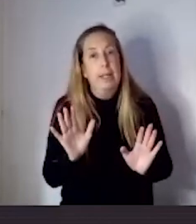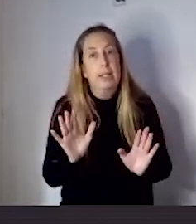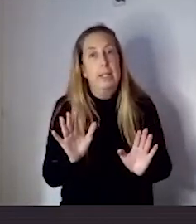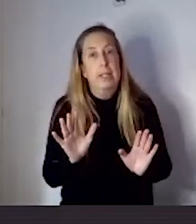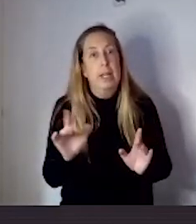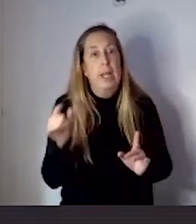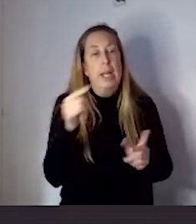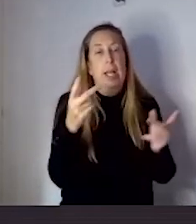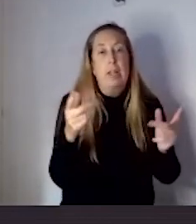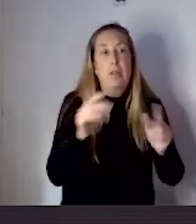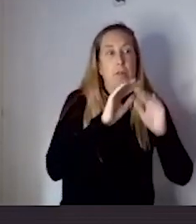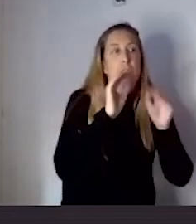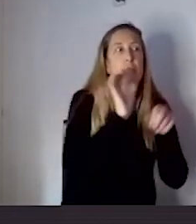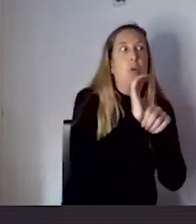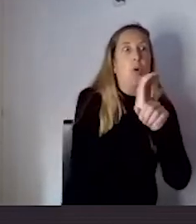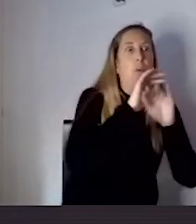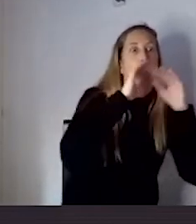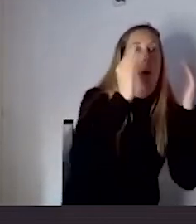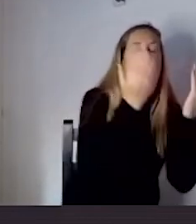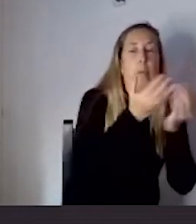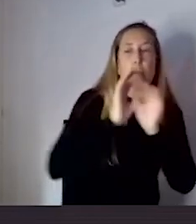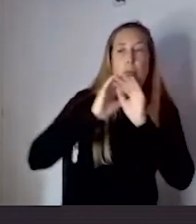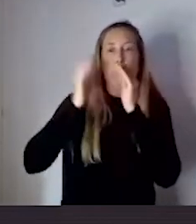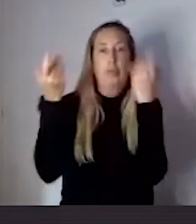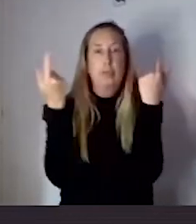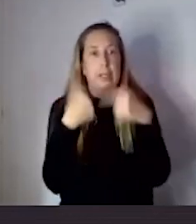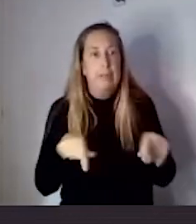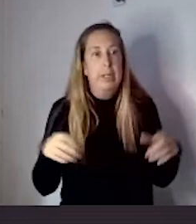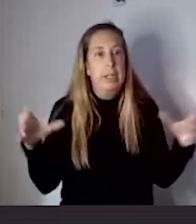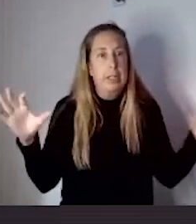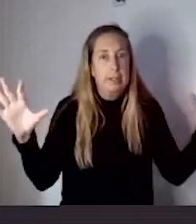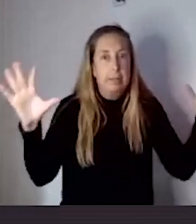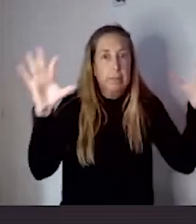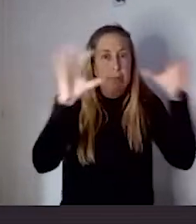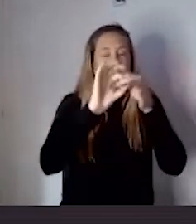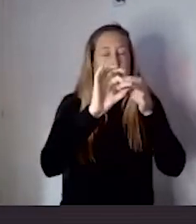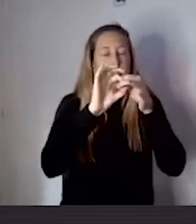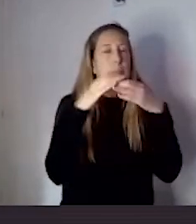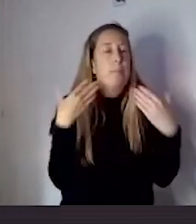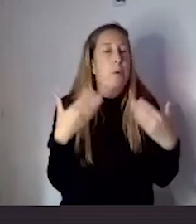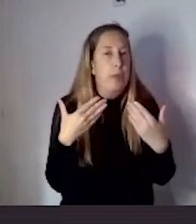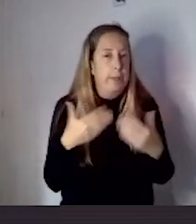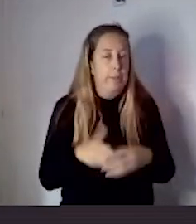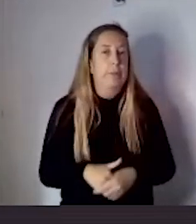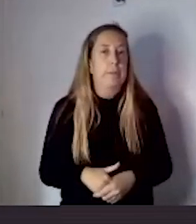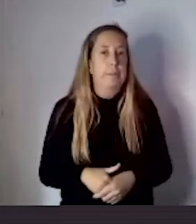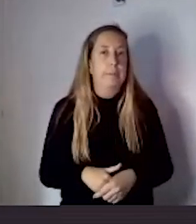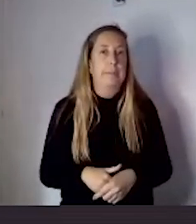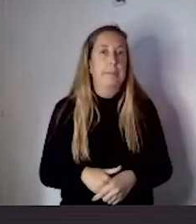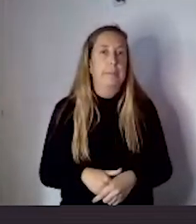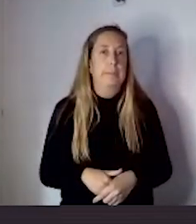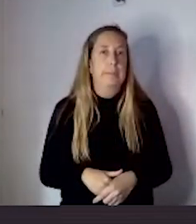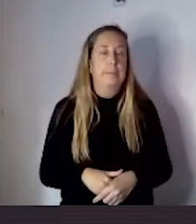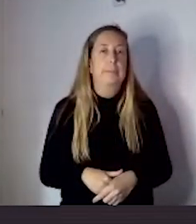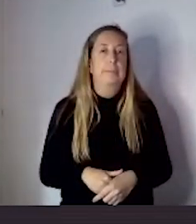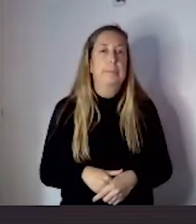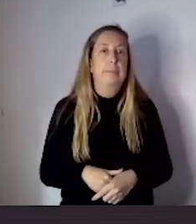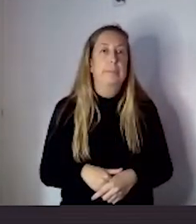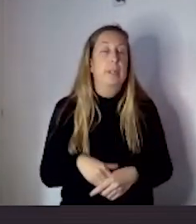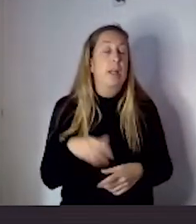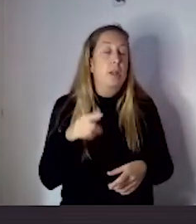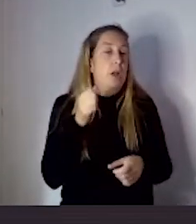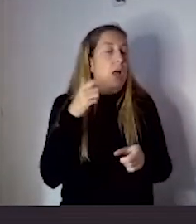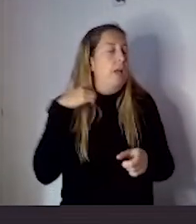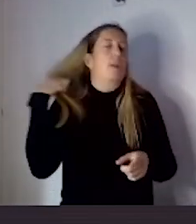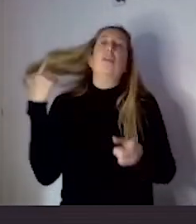mundos y crear experiencias que pueden reforzar a personas nosotros hemos trabajado con personas en el espectro en